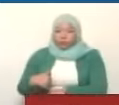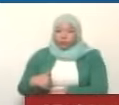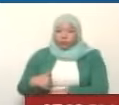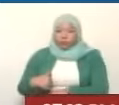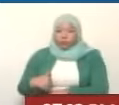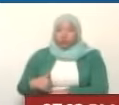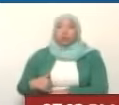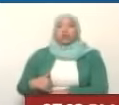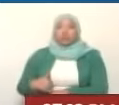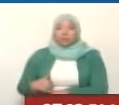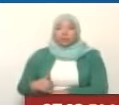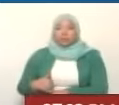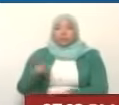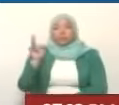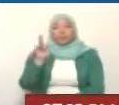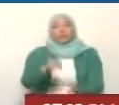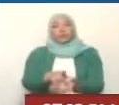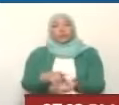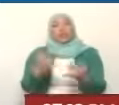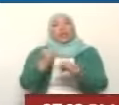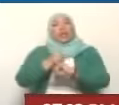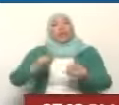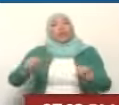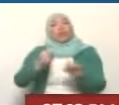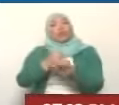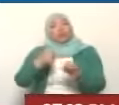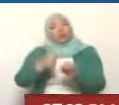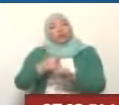nuestra fuerza moral invencible,